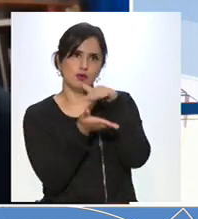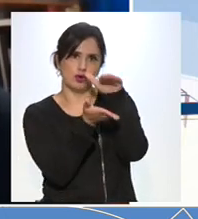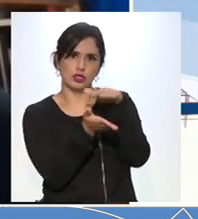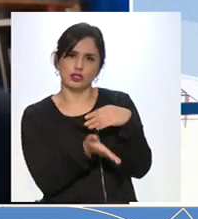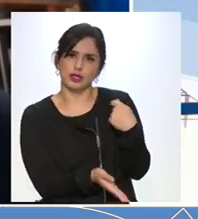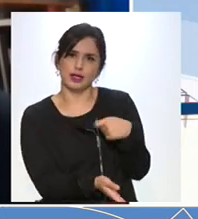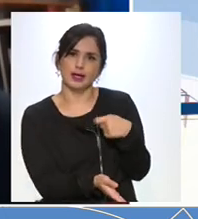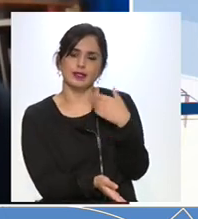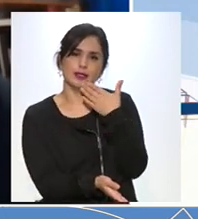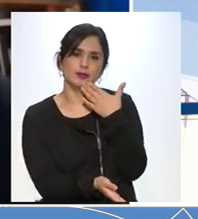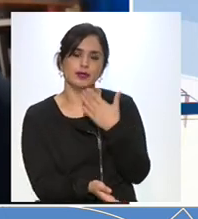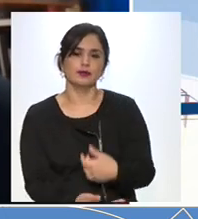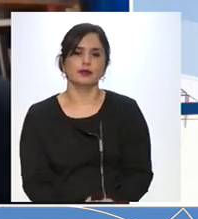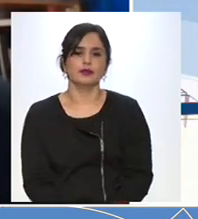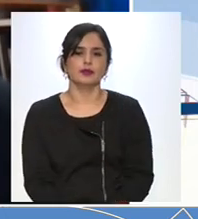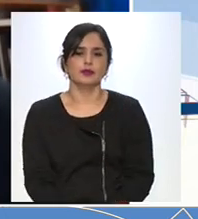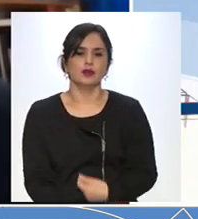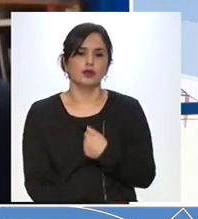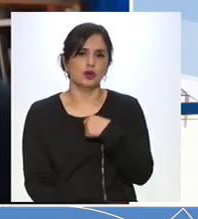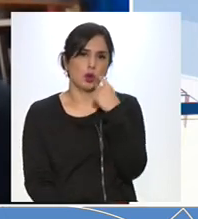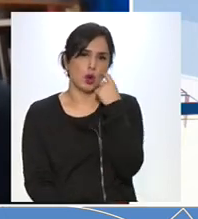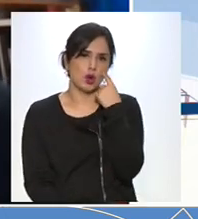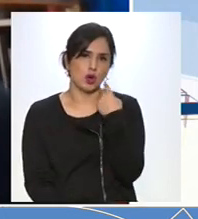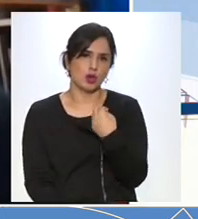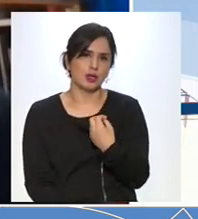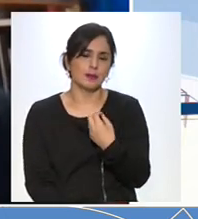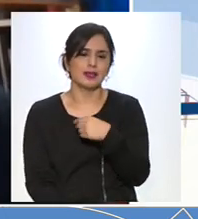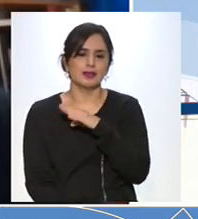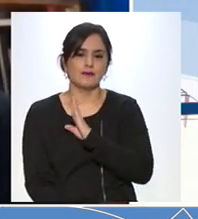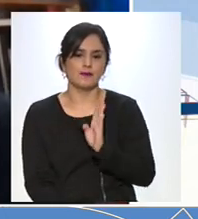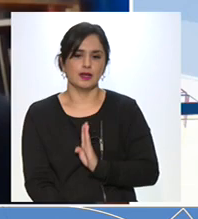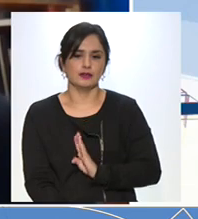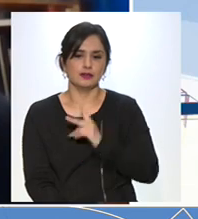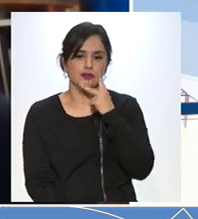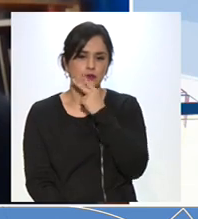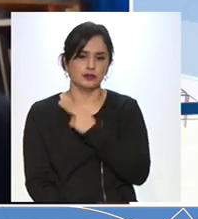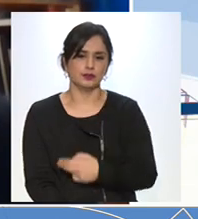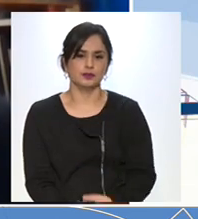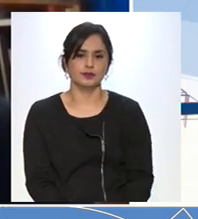caras, porque yo al menos conozco algo de lo que ocurre desde Brasil.